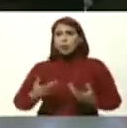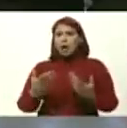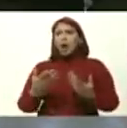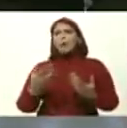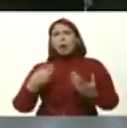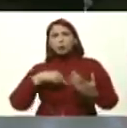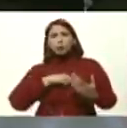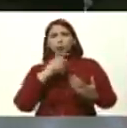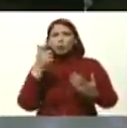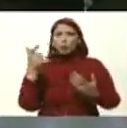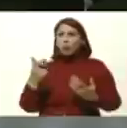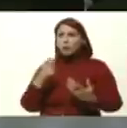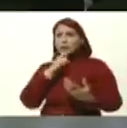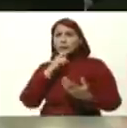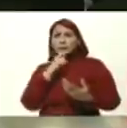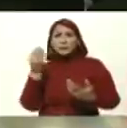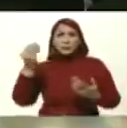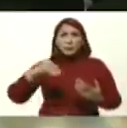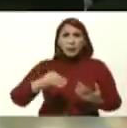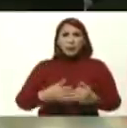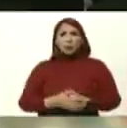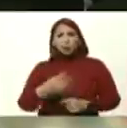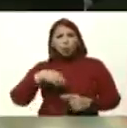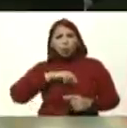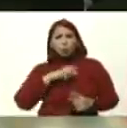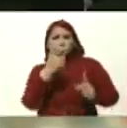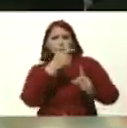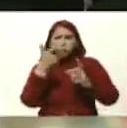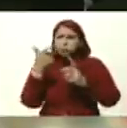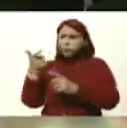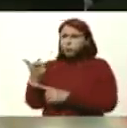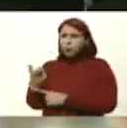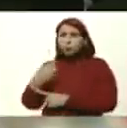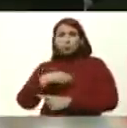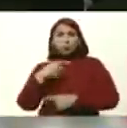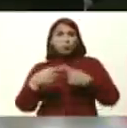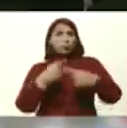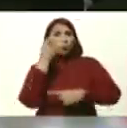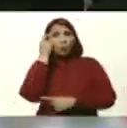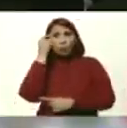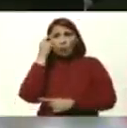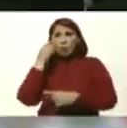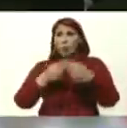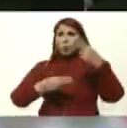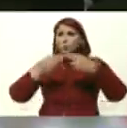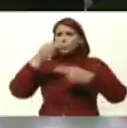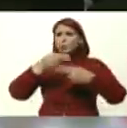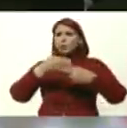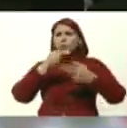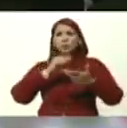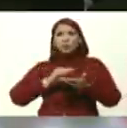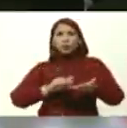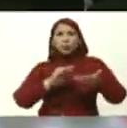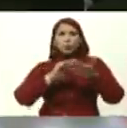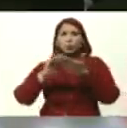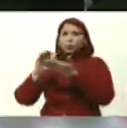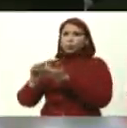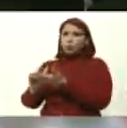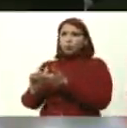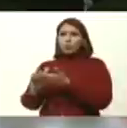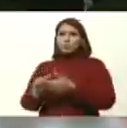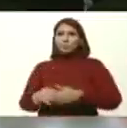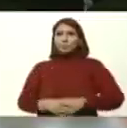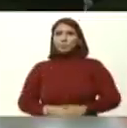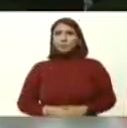nos las ponen más difíciles, le damos la media vuelta. Y así andamos todos los días, construyendo soluciones. Así que